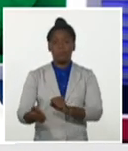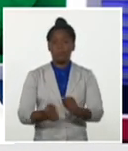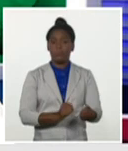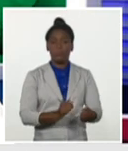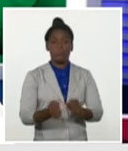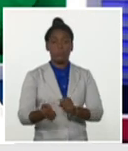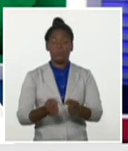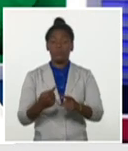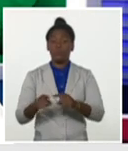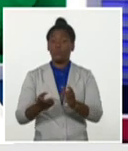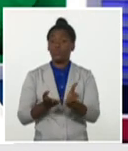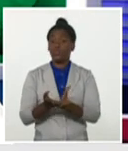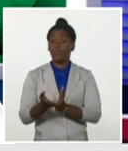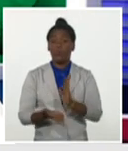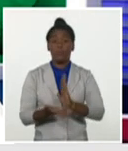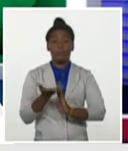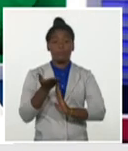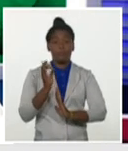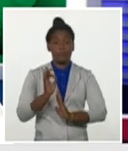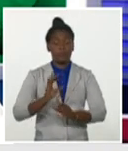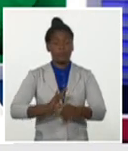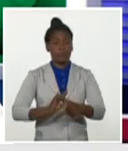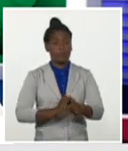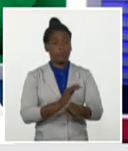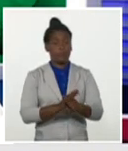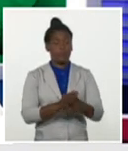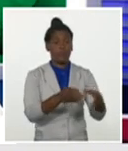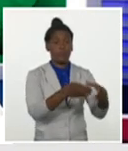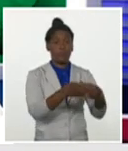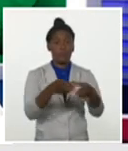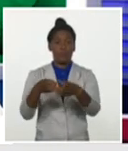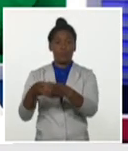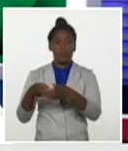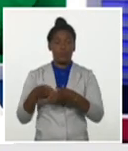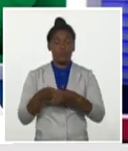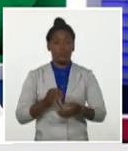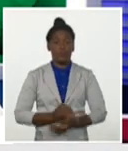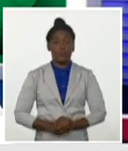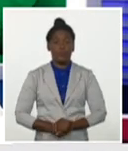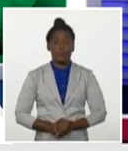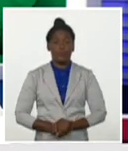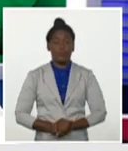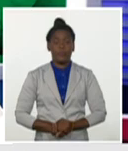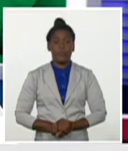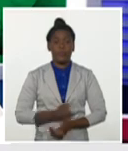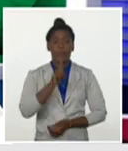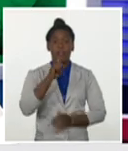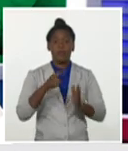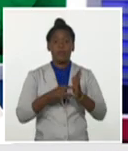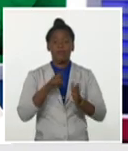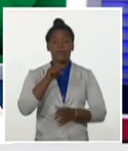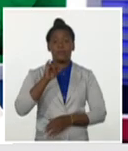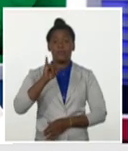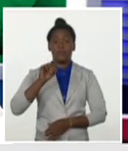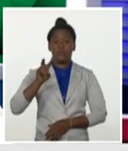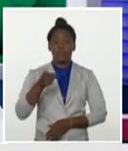elevado el mismo. Por grupos de edad, de los 1.162 casos diagnosticados